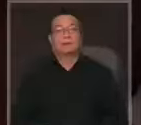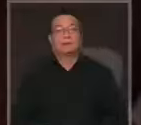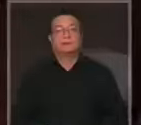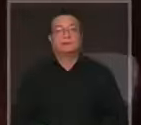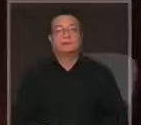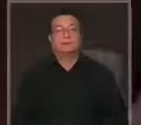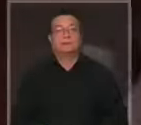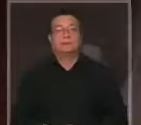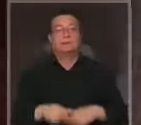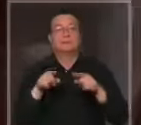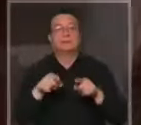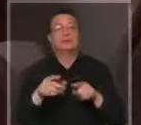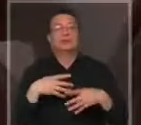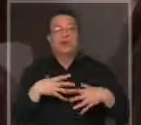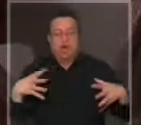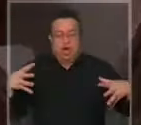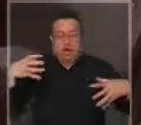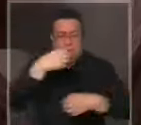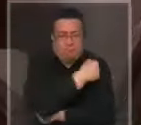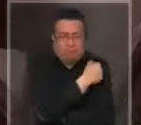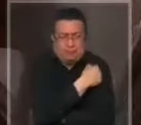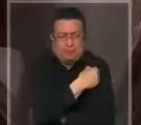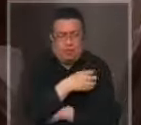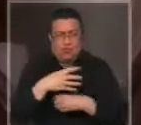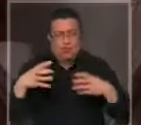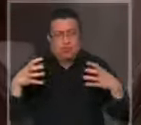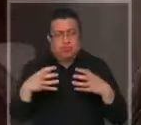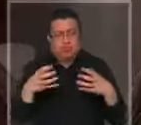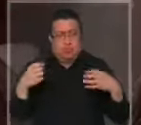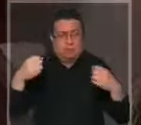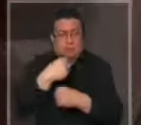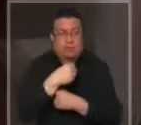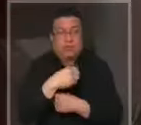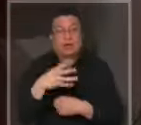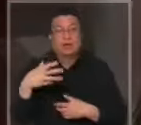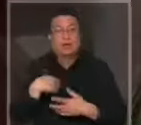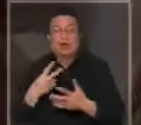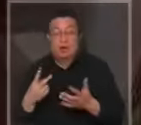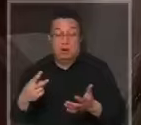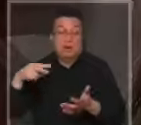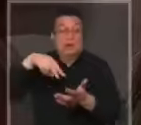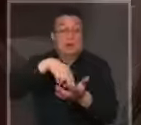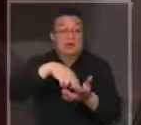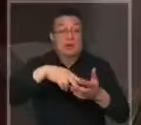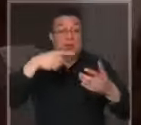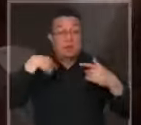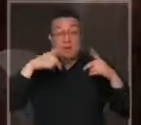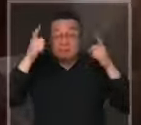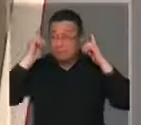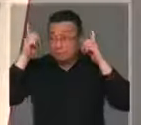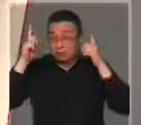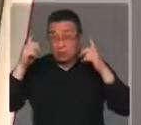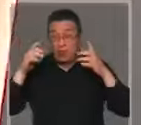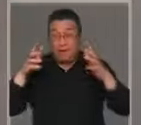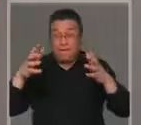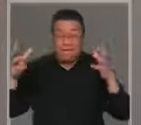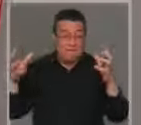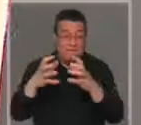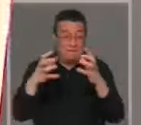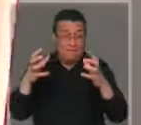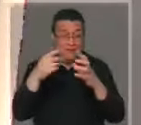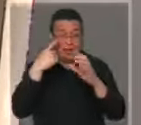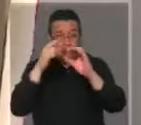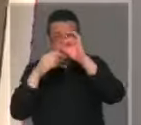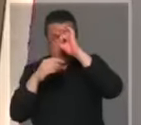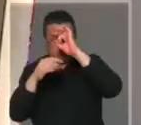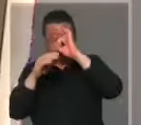Un estruendo fuertísimo. ¿Y qué hace usted ahí? Me paro y voy a mirar por el ojo mágico. Empiezo a